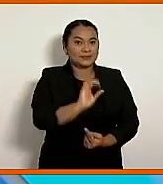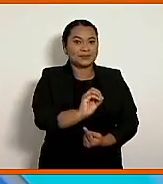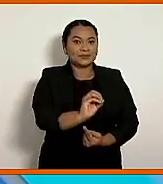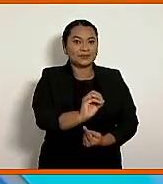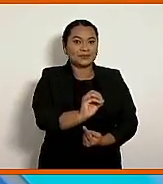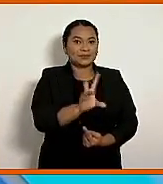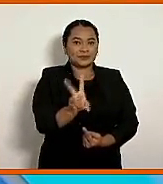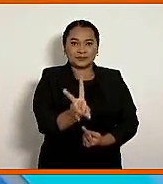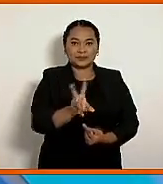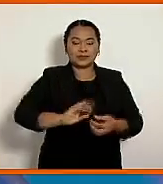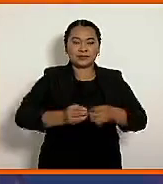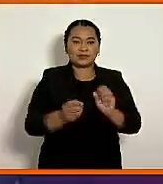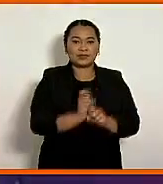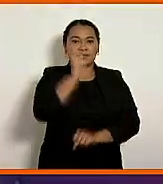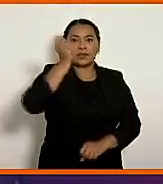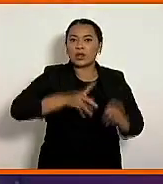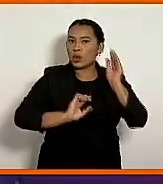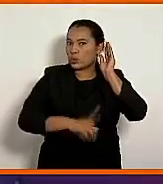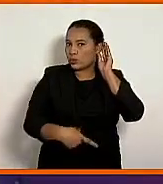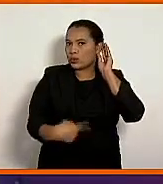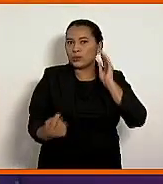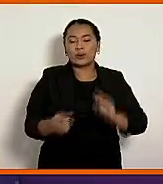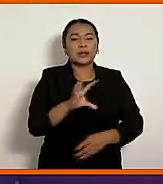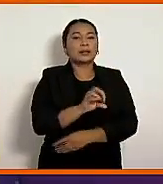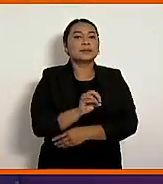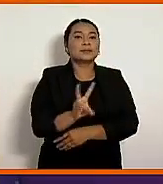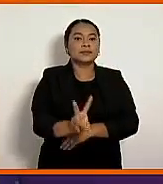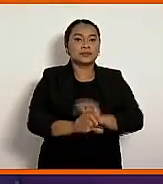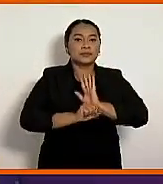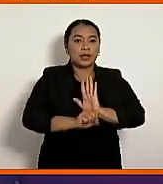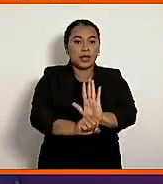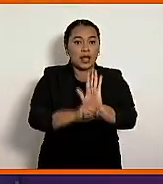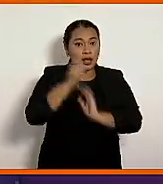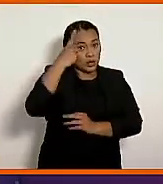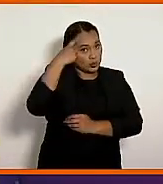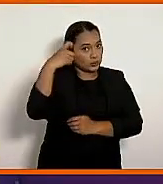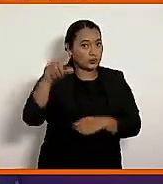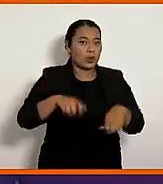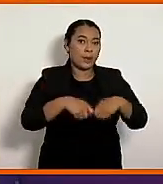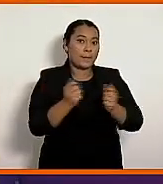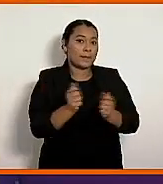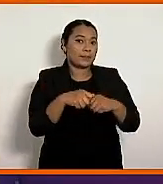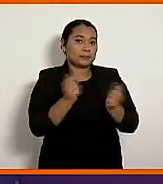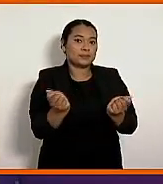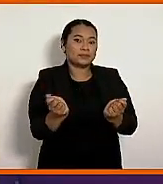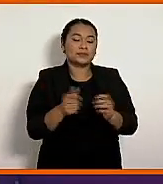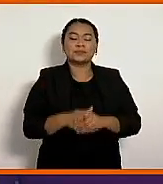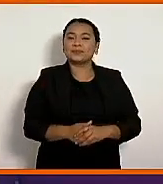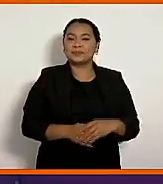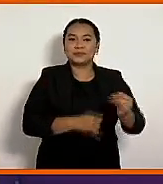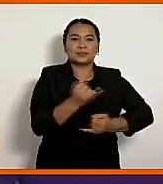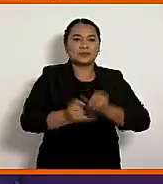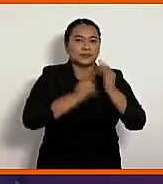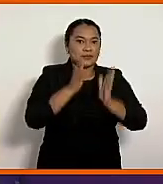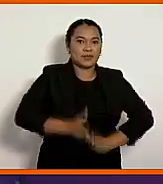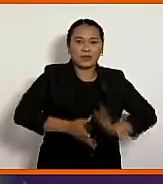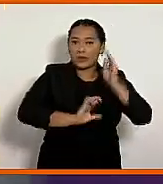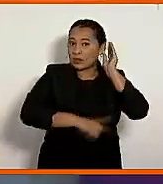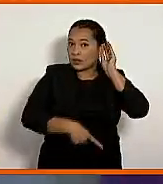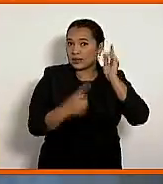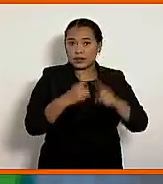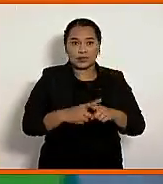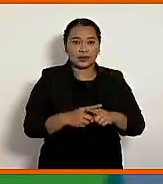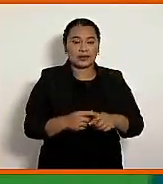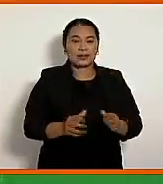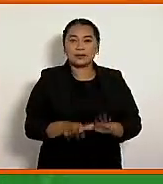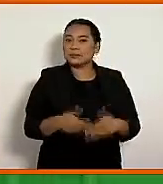el 7. El número ganador en diario es el 07 con su símbolo de sueños navaja. Pero si eres jugador para MultiX, es momento